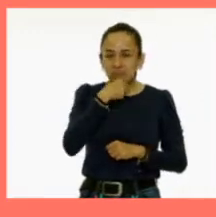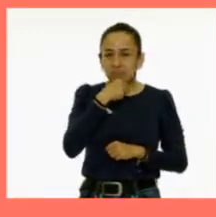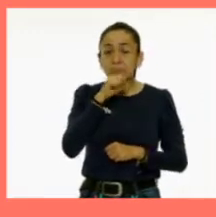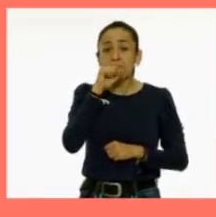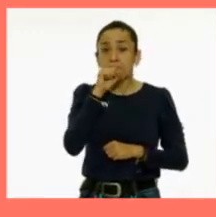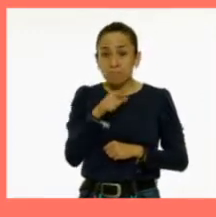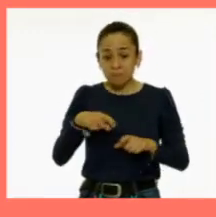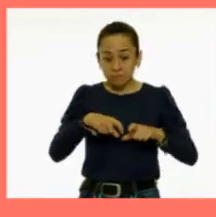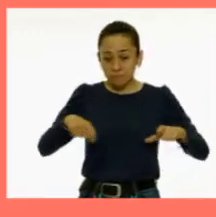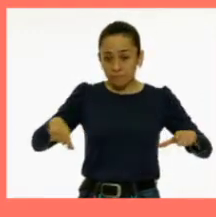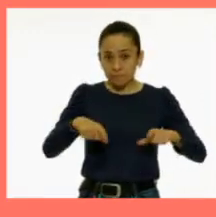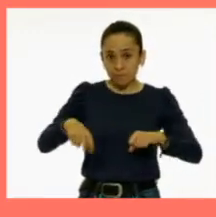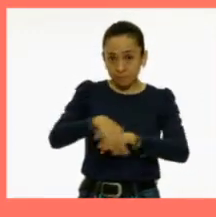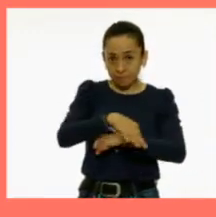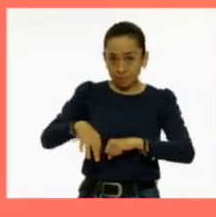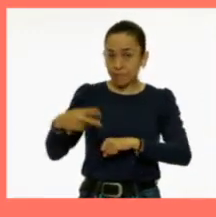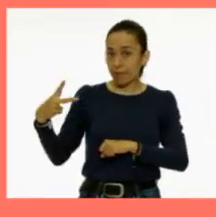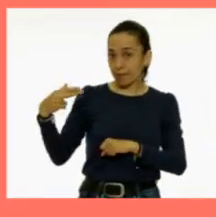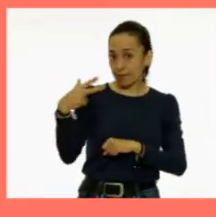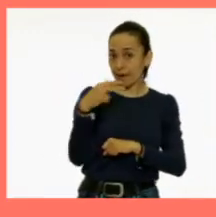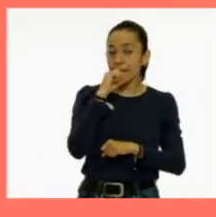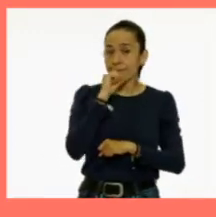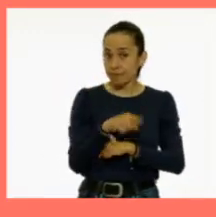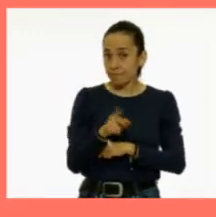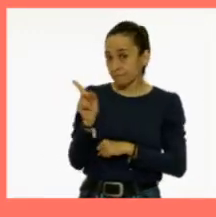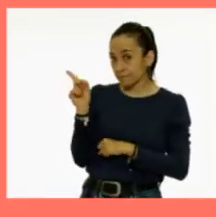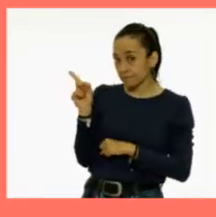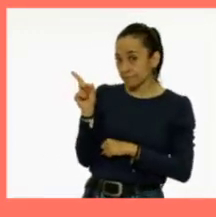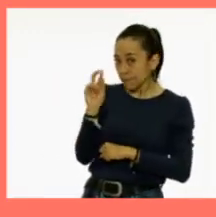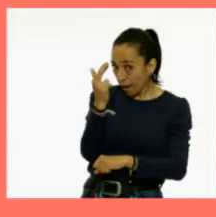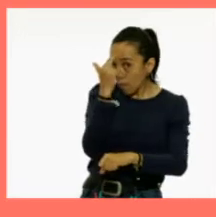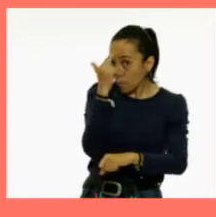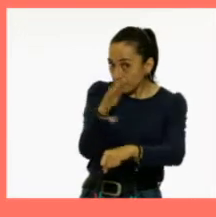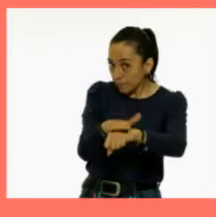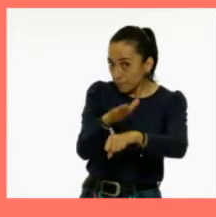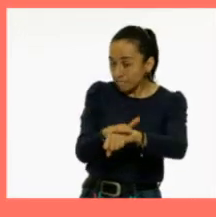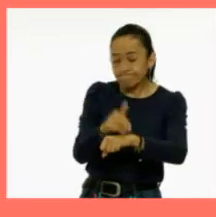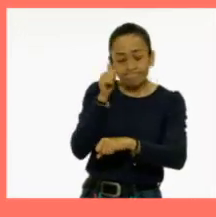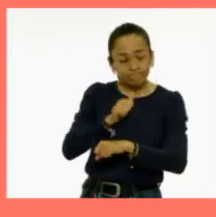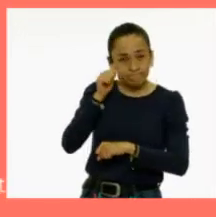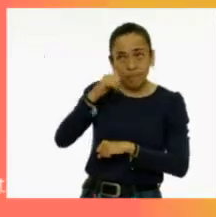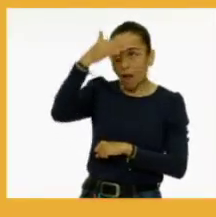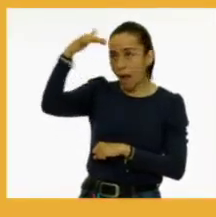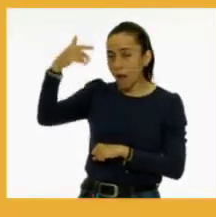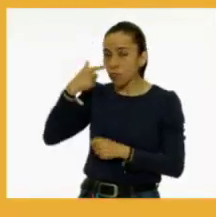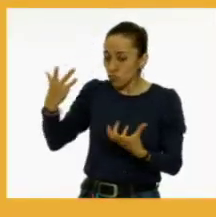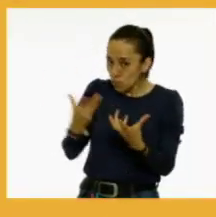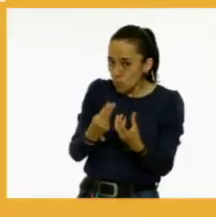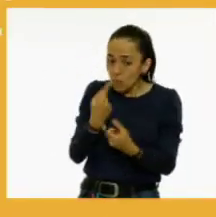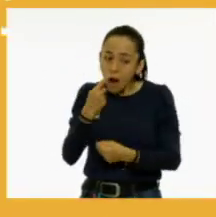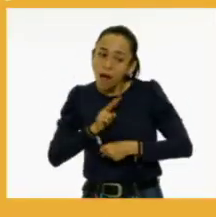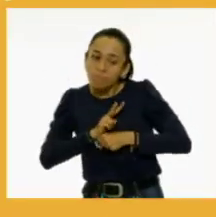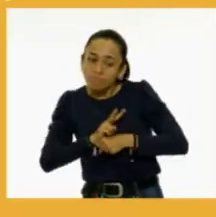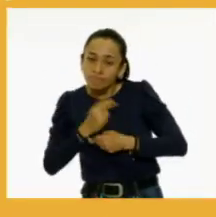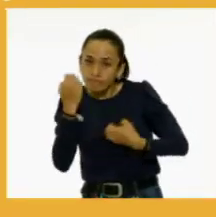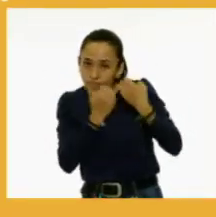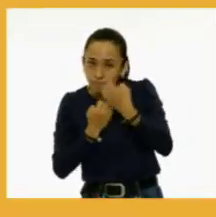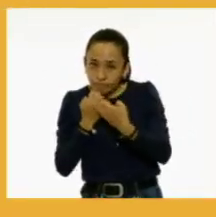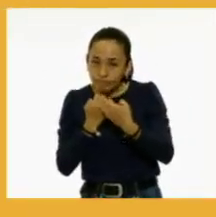y tijeras. Recuerda que la manipulación de estas debe estar supervisada por un adulto.